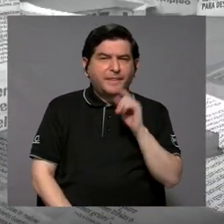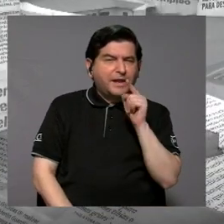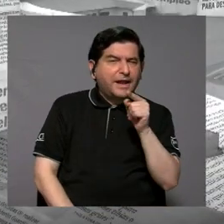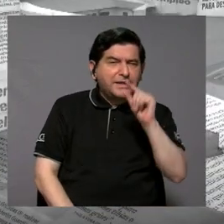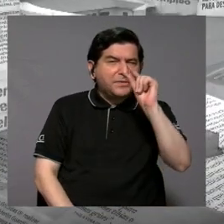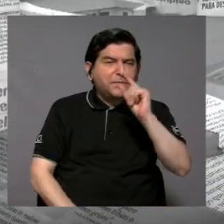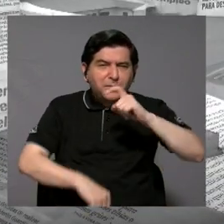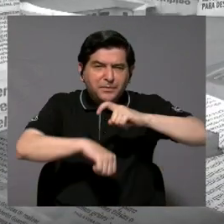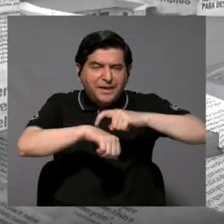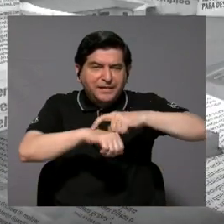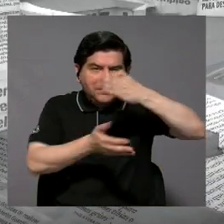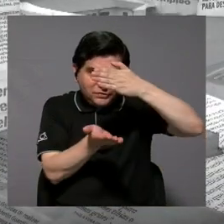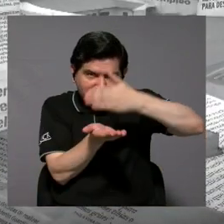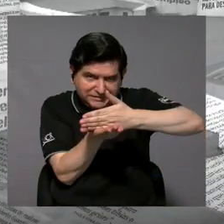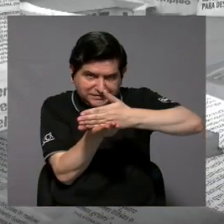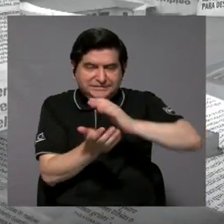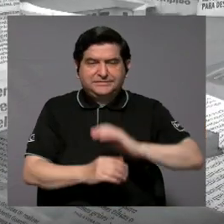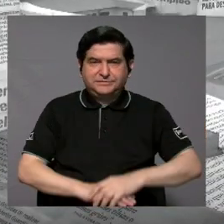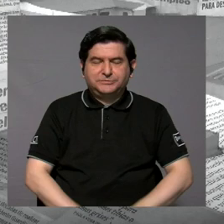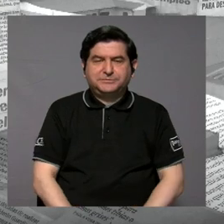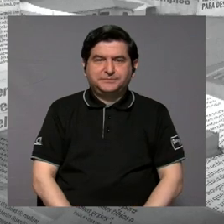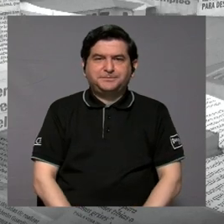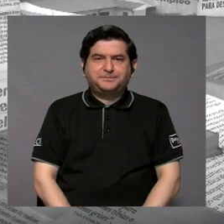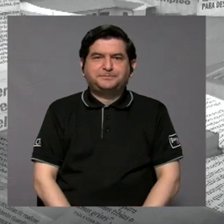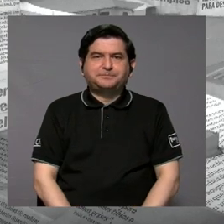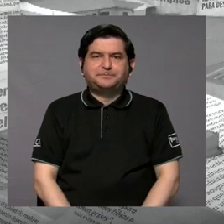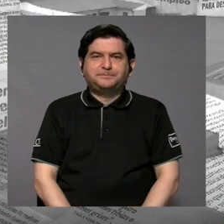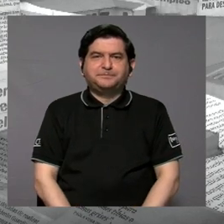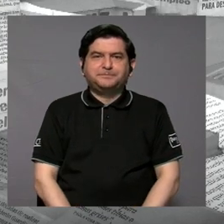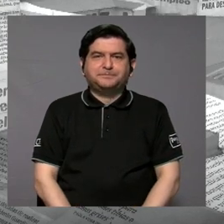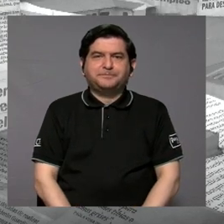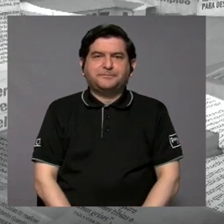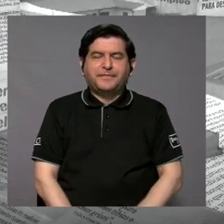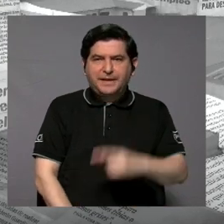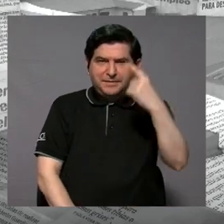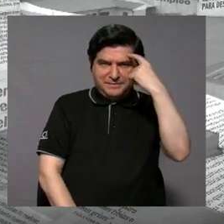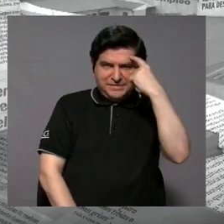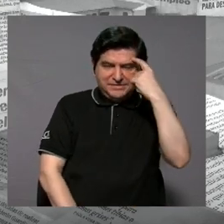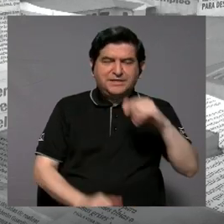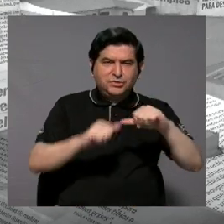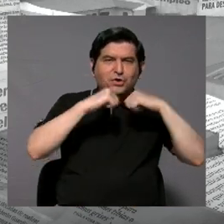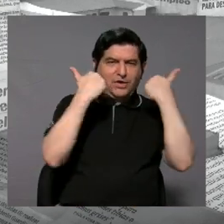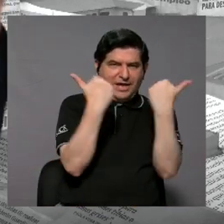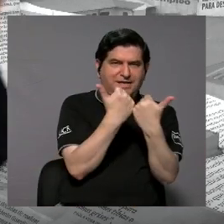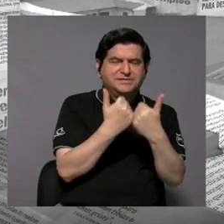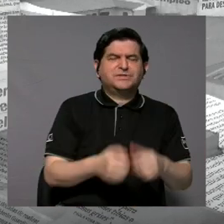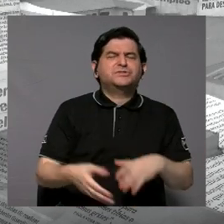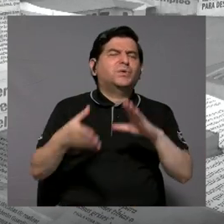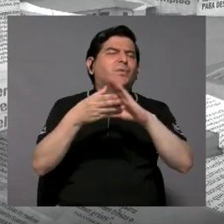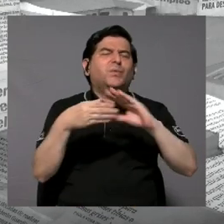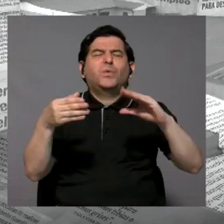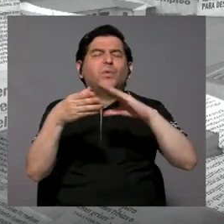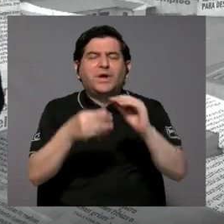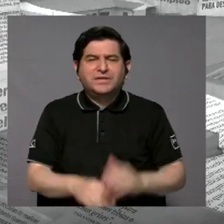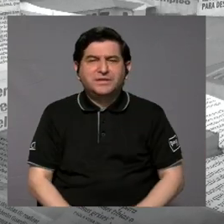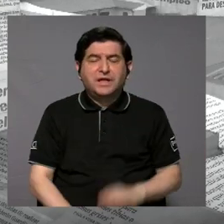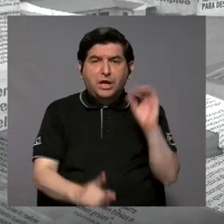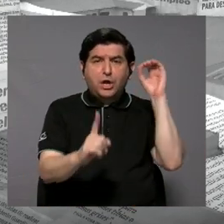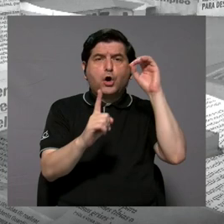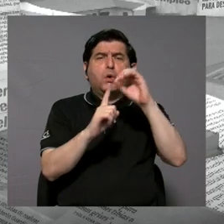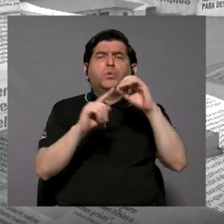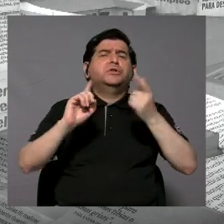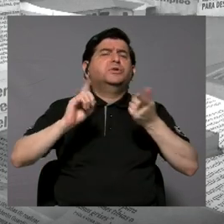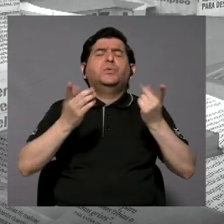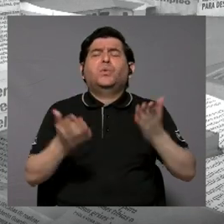Detengámonos un tirito en la... un momento en la asociación. ¿Usted nos podría contar un poco cuál es el objetivo